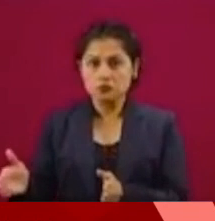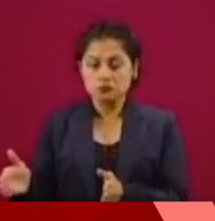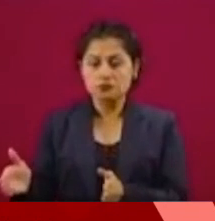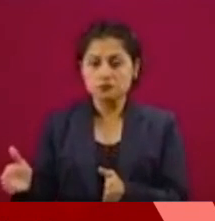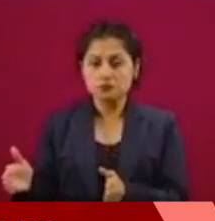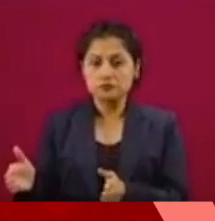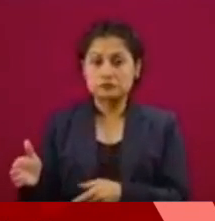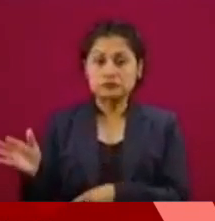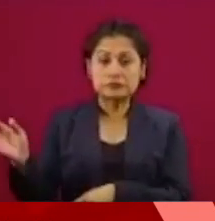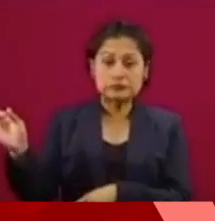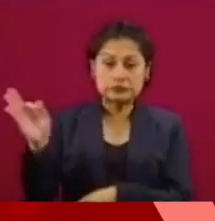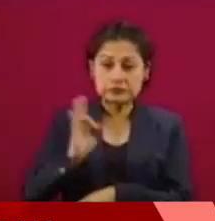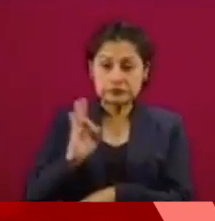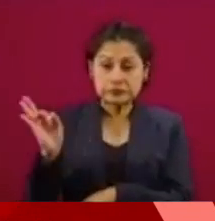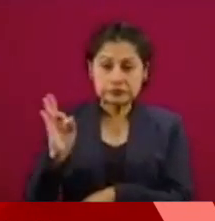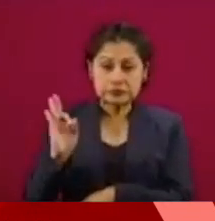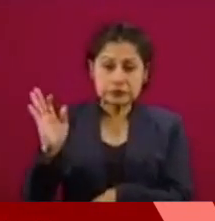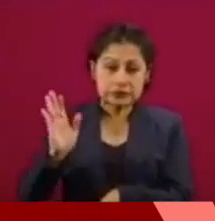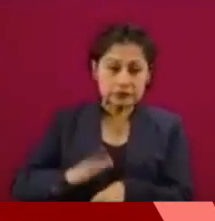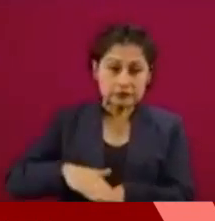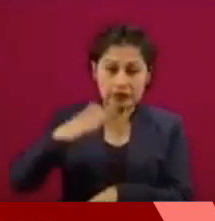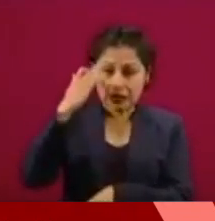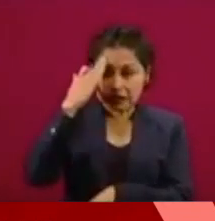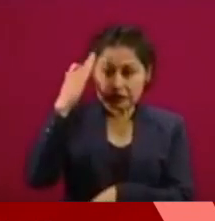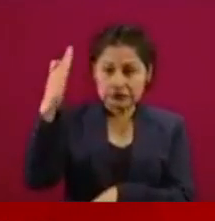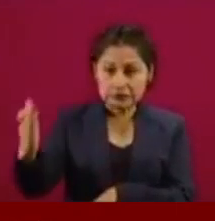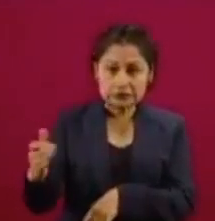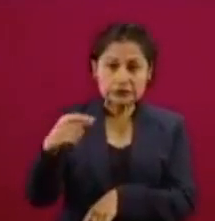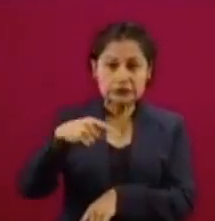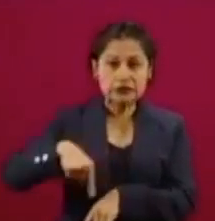agosto, septiembre, octubre,